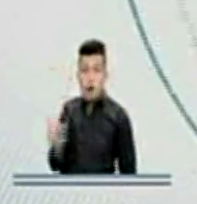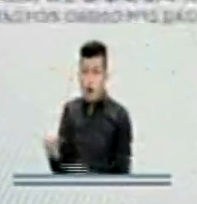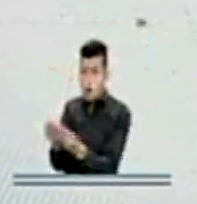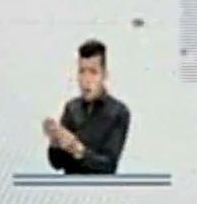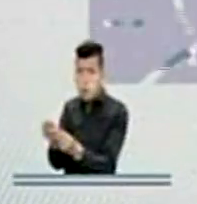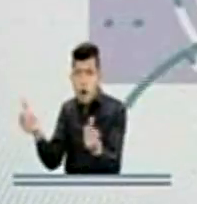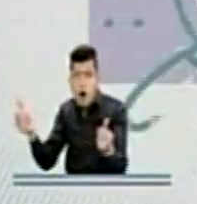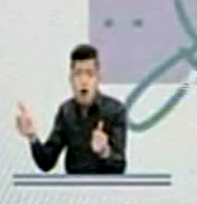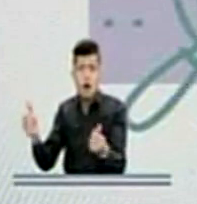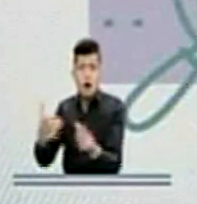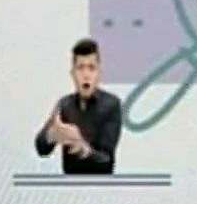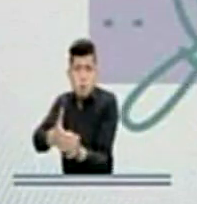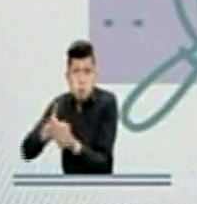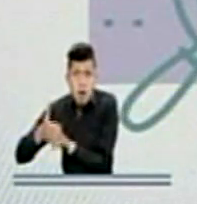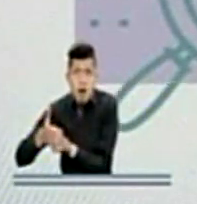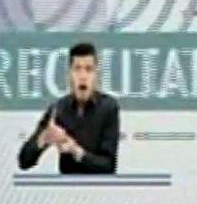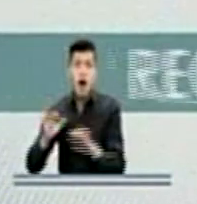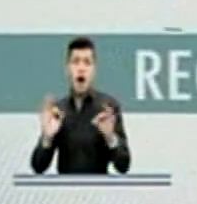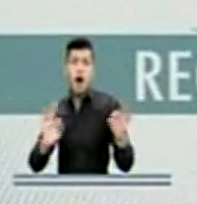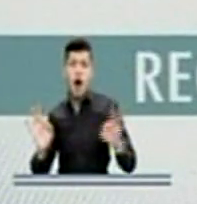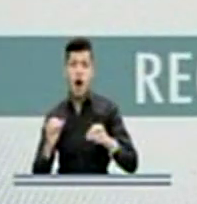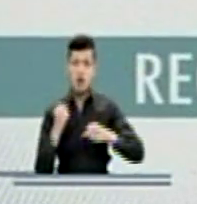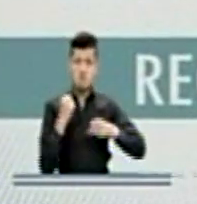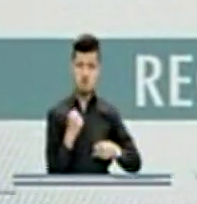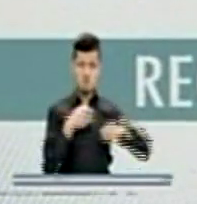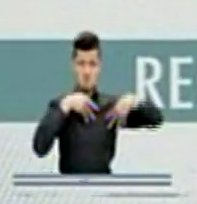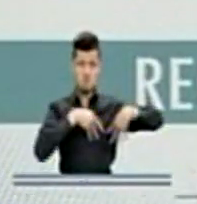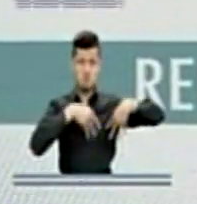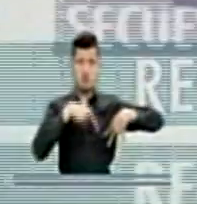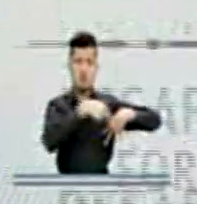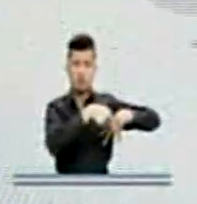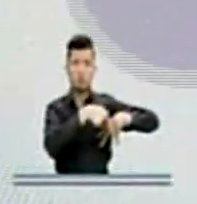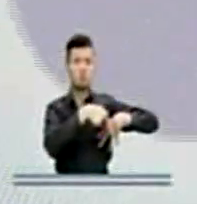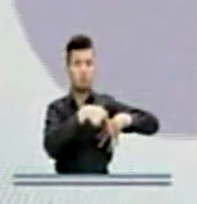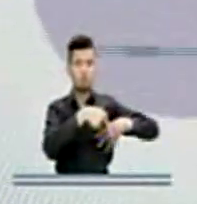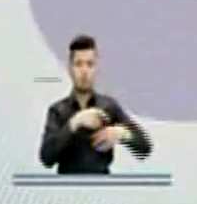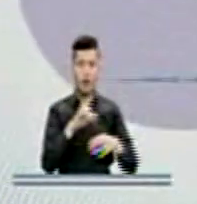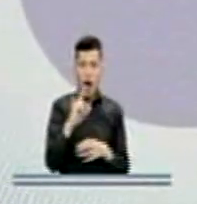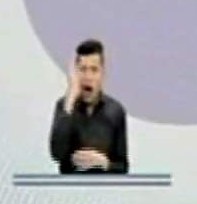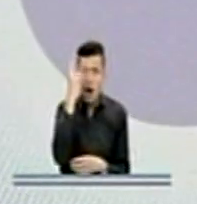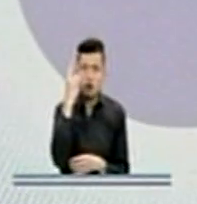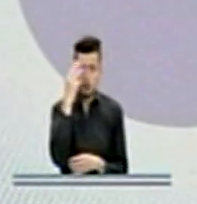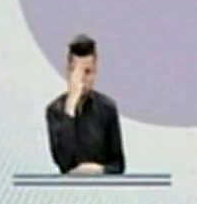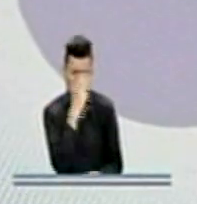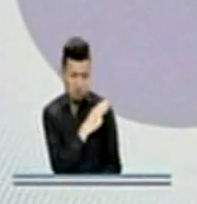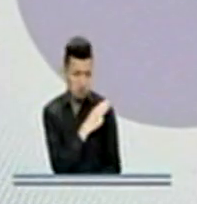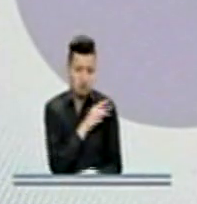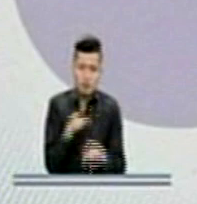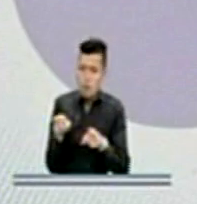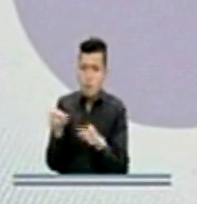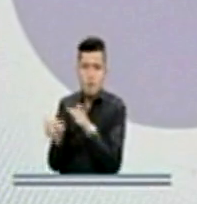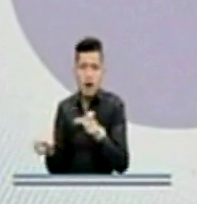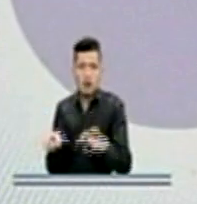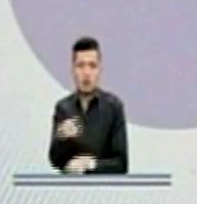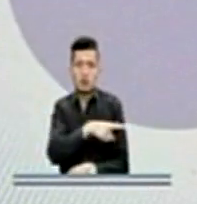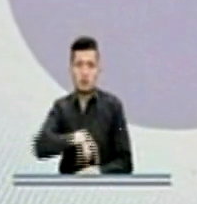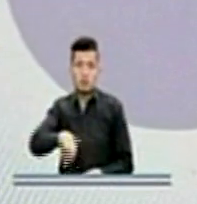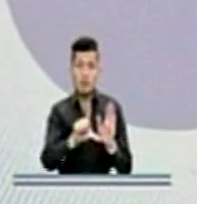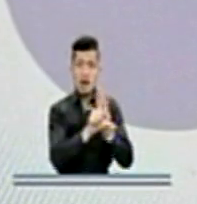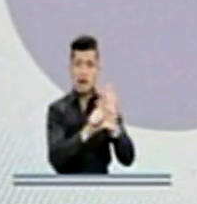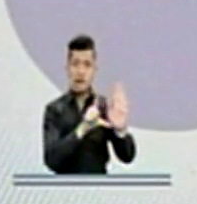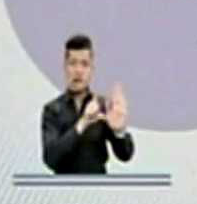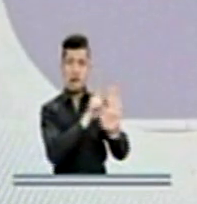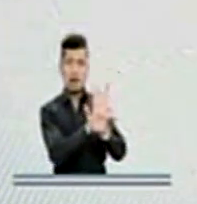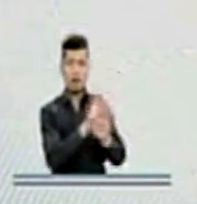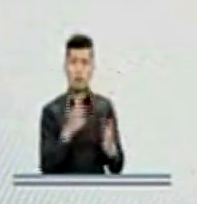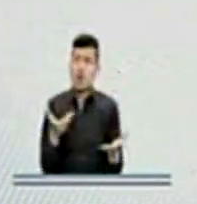persona desaparecida forzadamente, secuestrada, reclutada, a miembros de la fuerza pública y personas de grupos armados al margen de la ley,